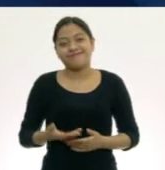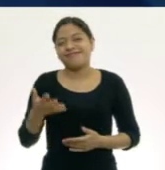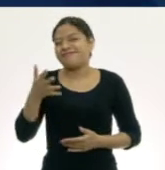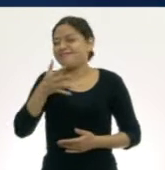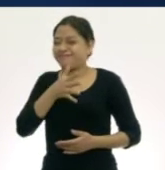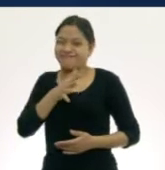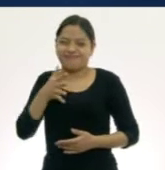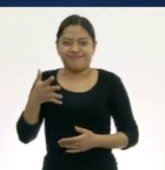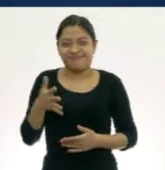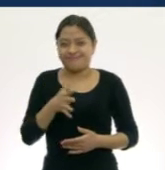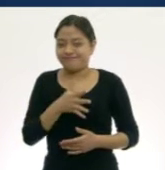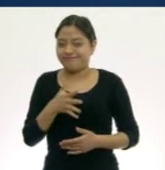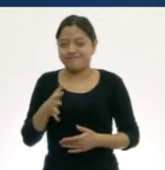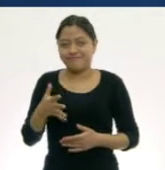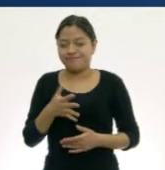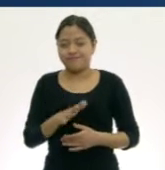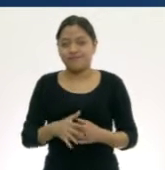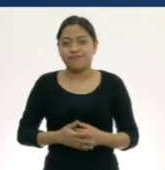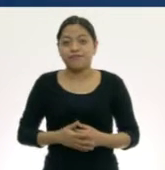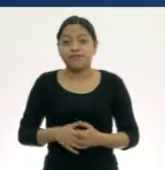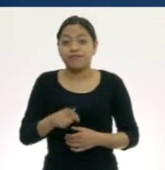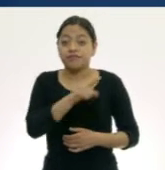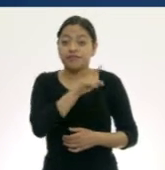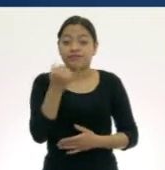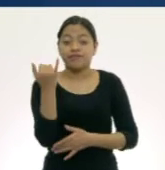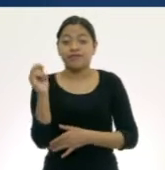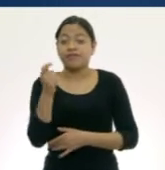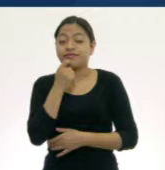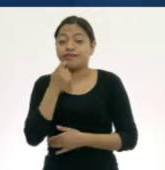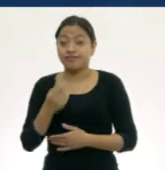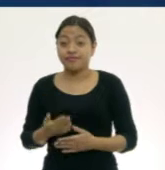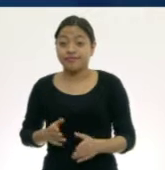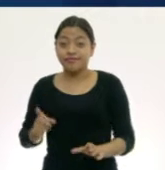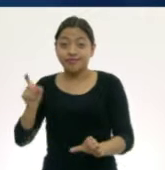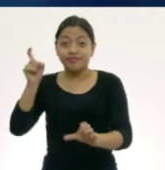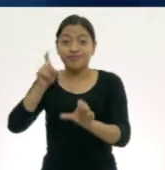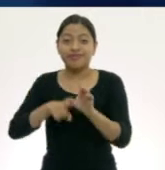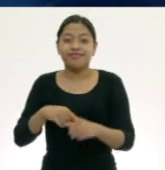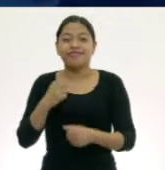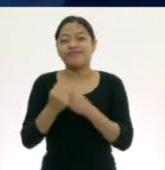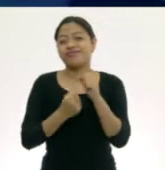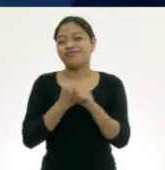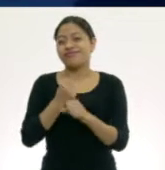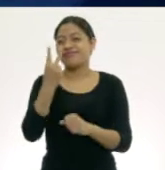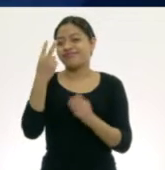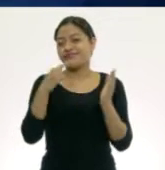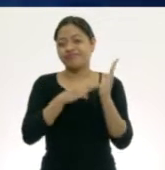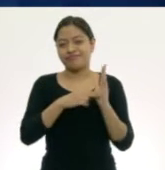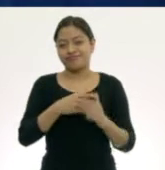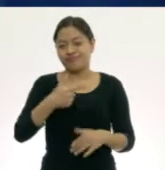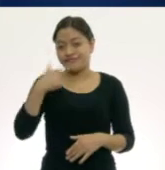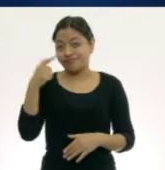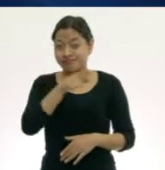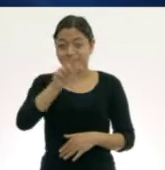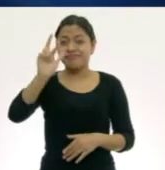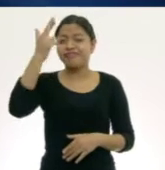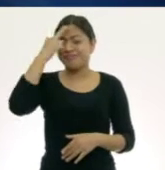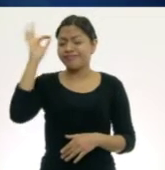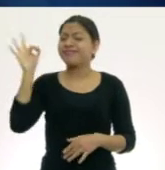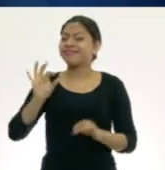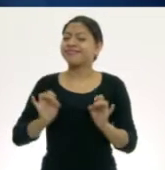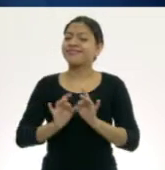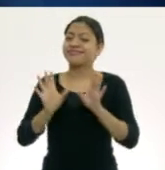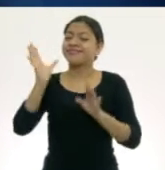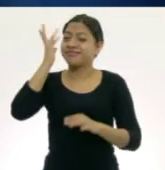menos preescolar lo cursaron entre 2012, 2015. Seguramente tienes alguna anécdota bonita de ese periodo de tu